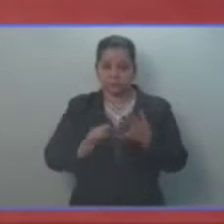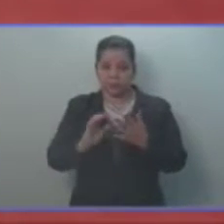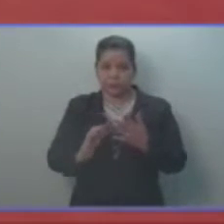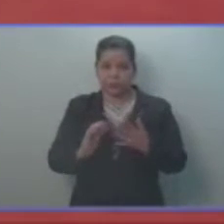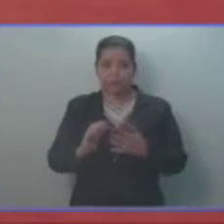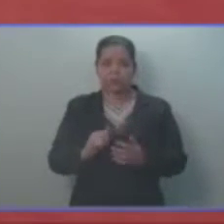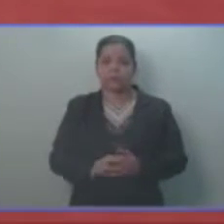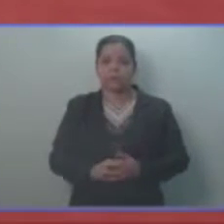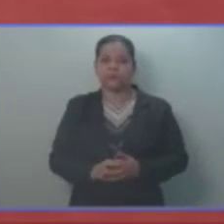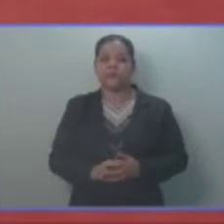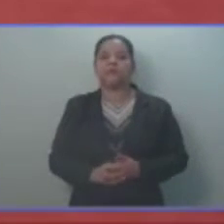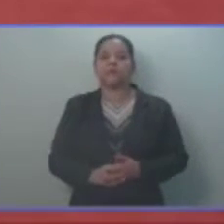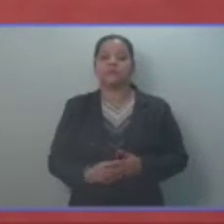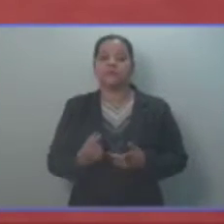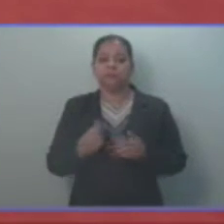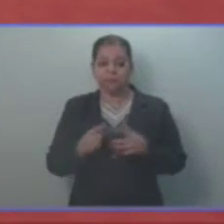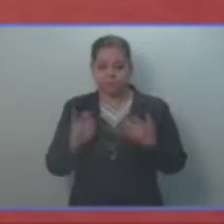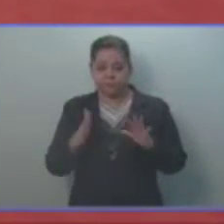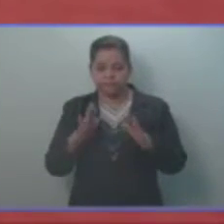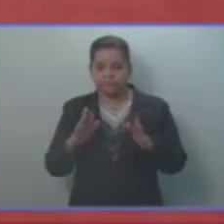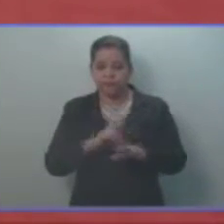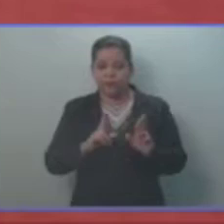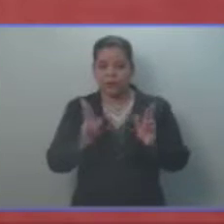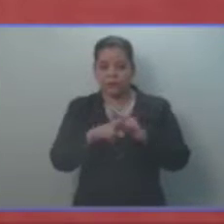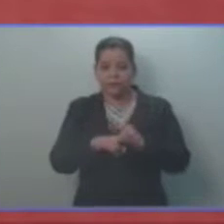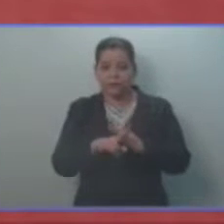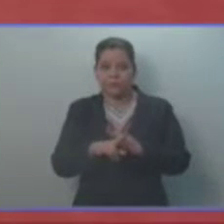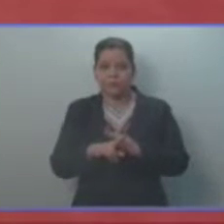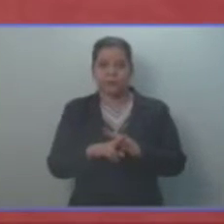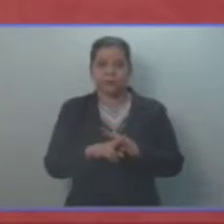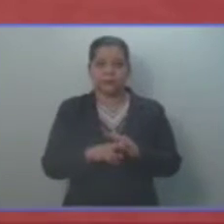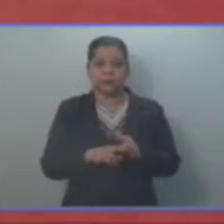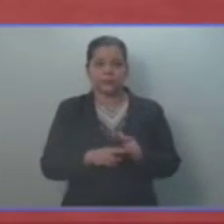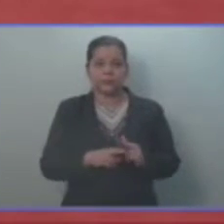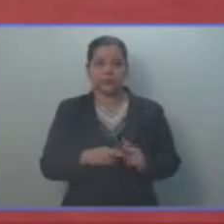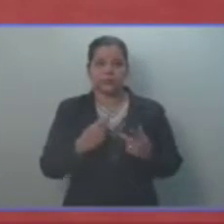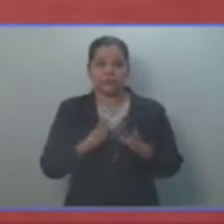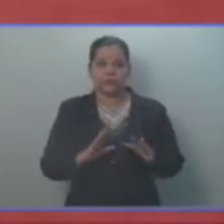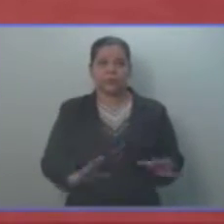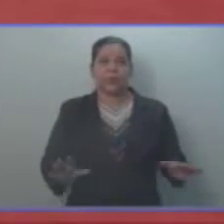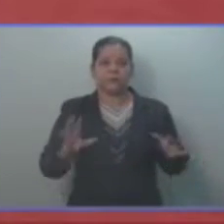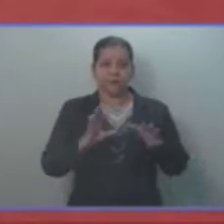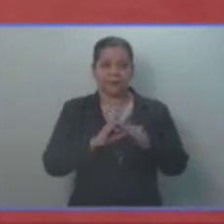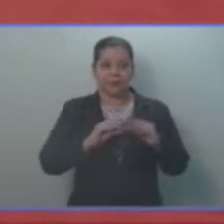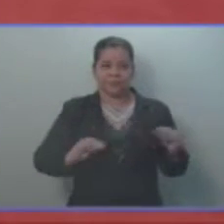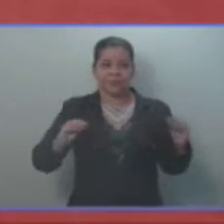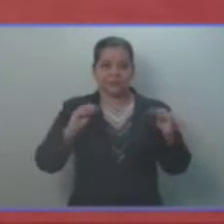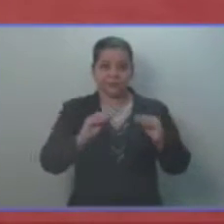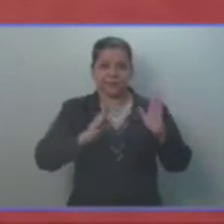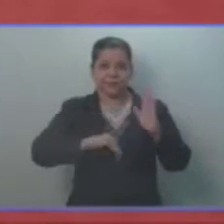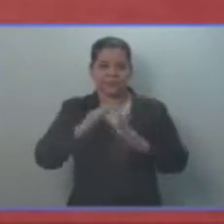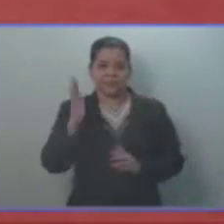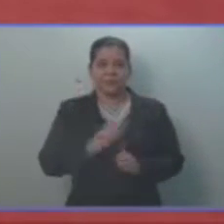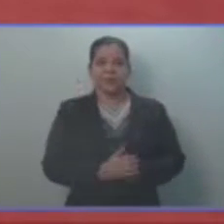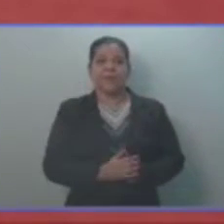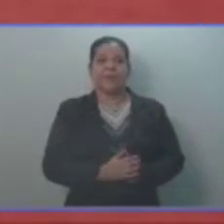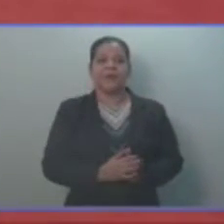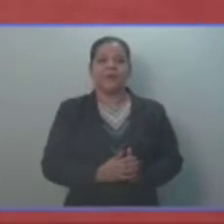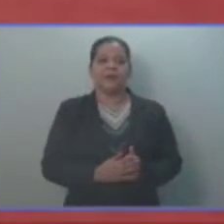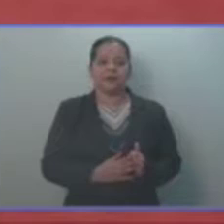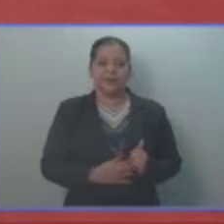Legislación y Puntos Constitucionales. Y cuando como cuerpo colegiado hacemos un buen trabajo, yo soy el primero en